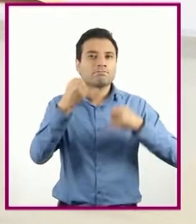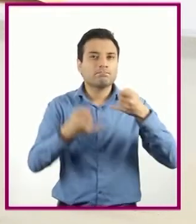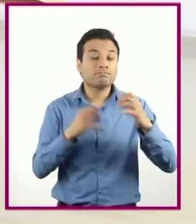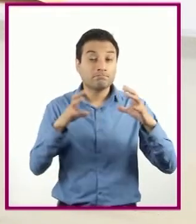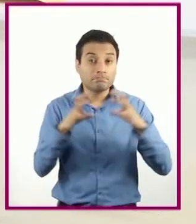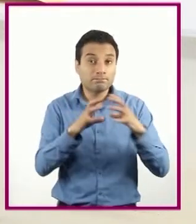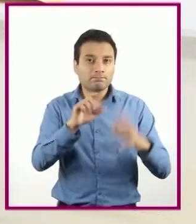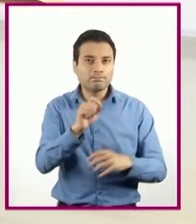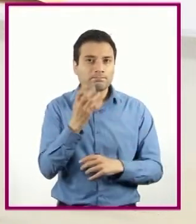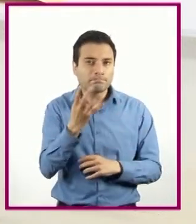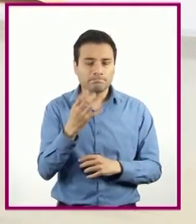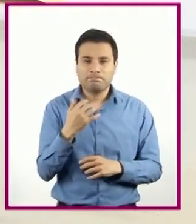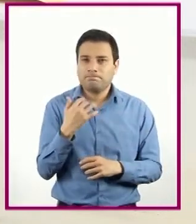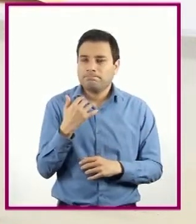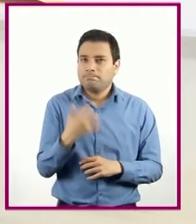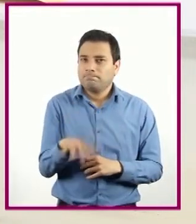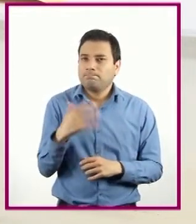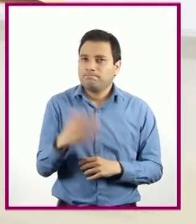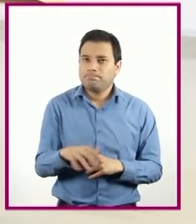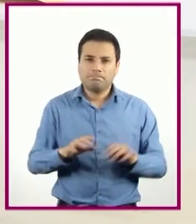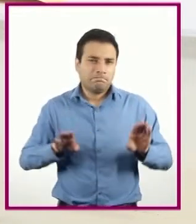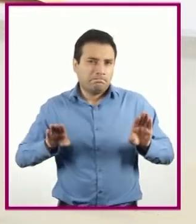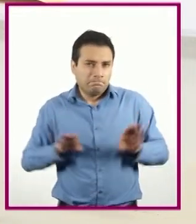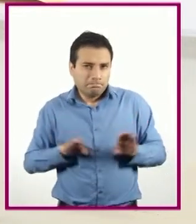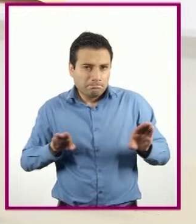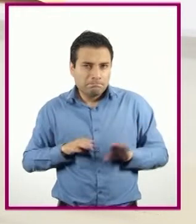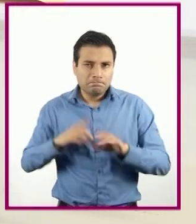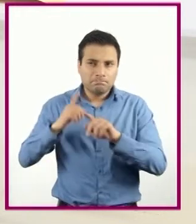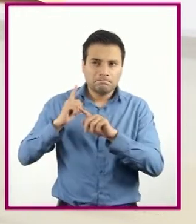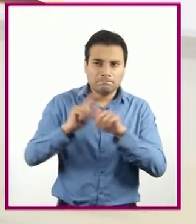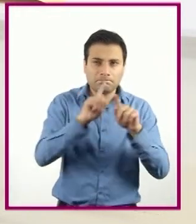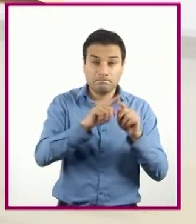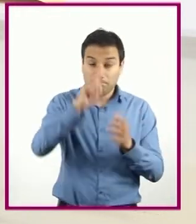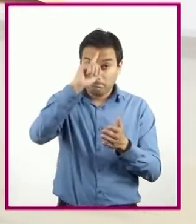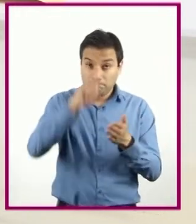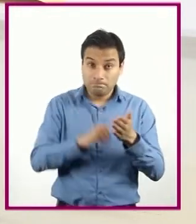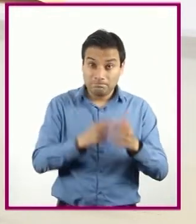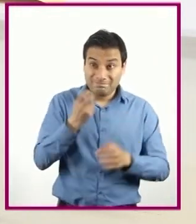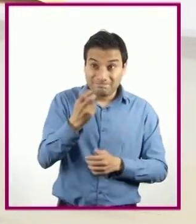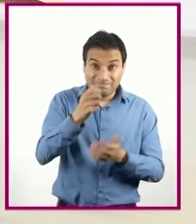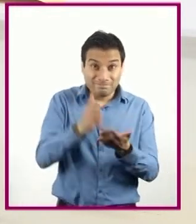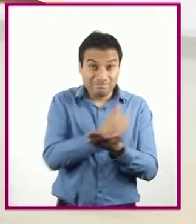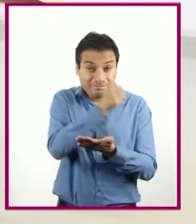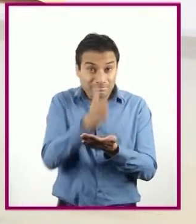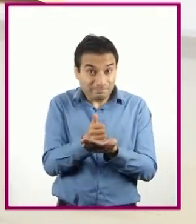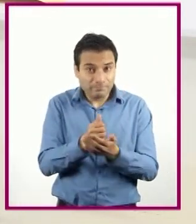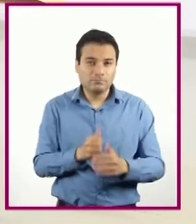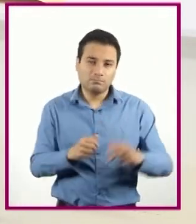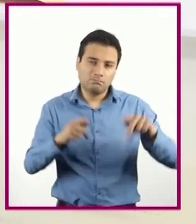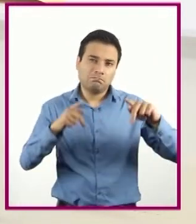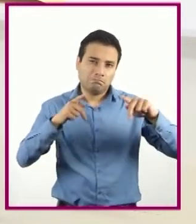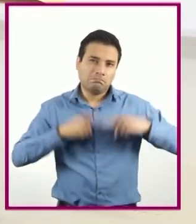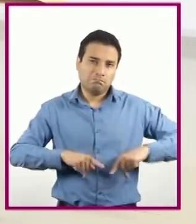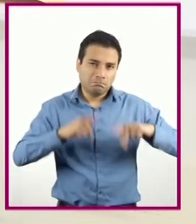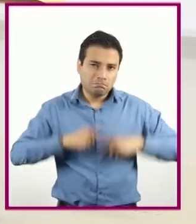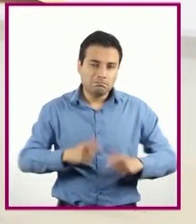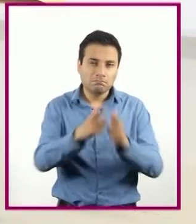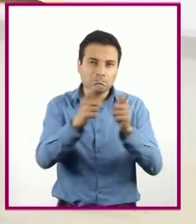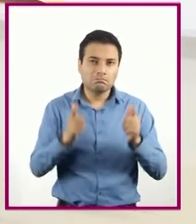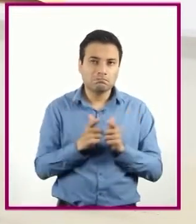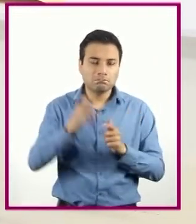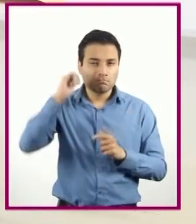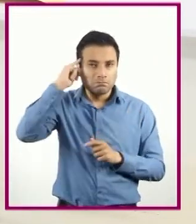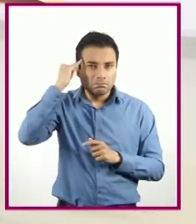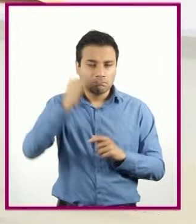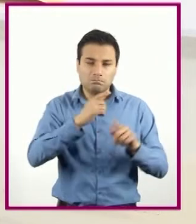y estilo arquitectónico tan diferentes que sugieren que Cantona era lugar de residencia de varias etnias, pero también